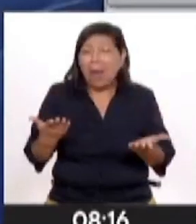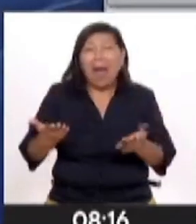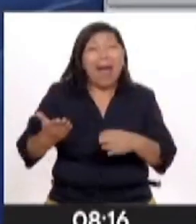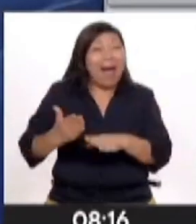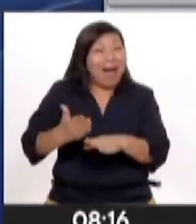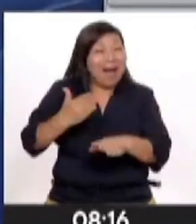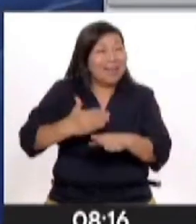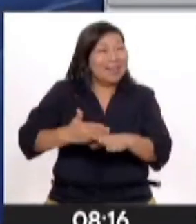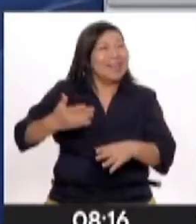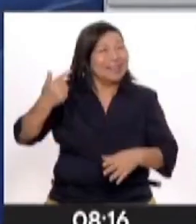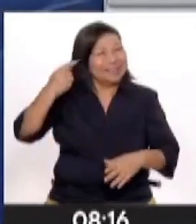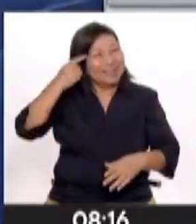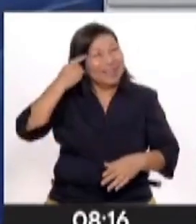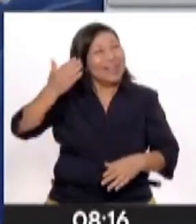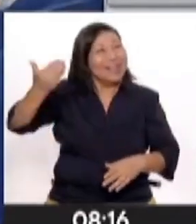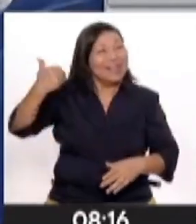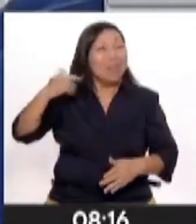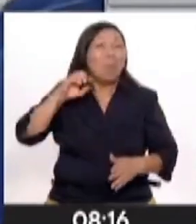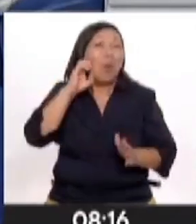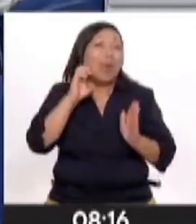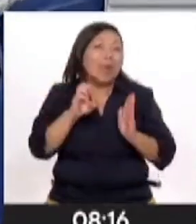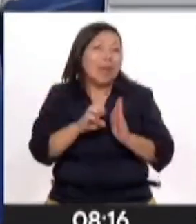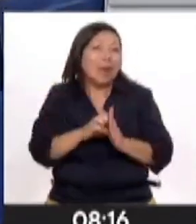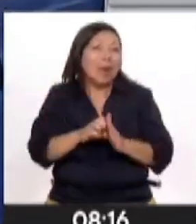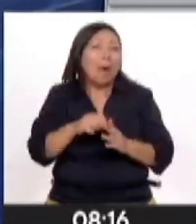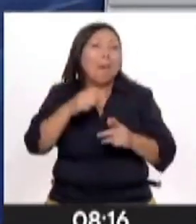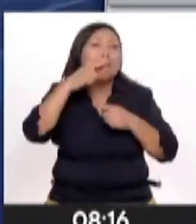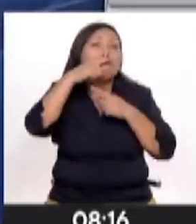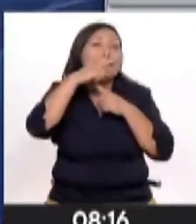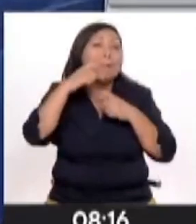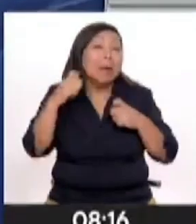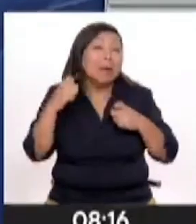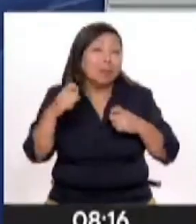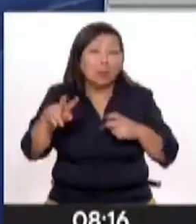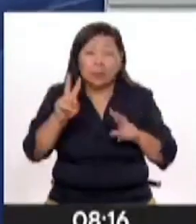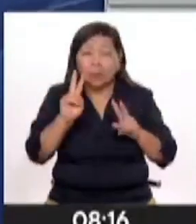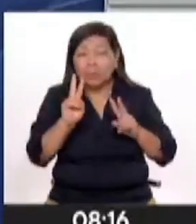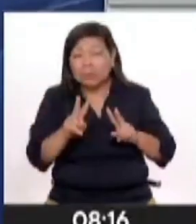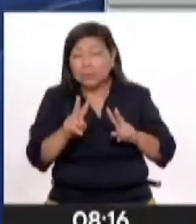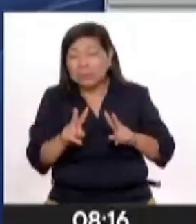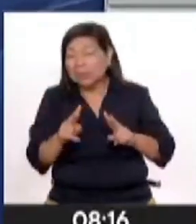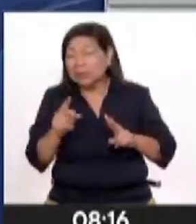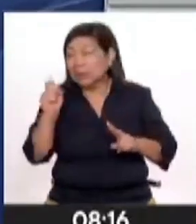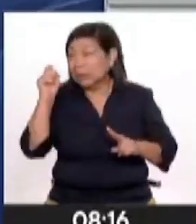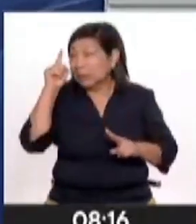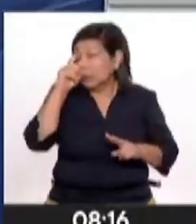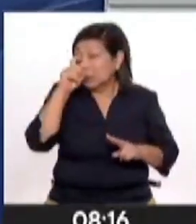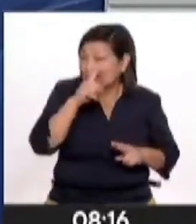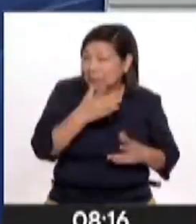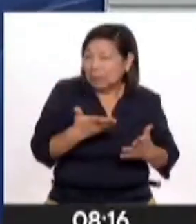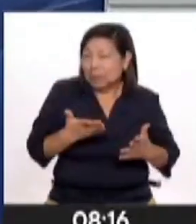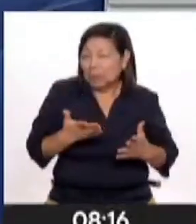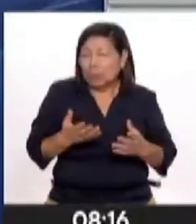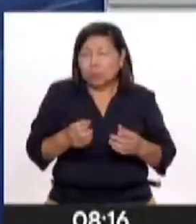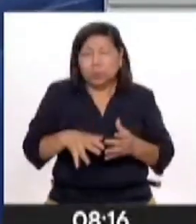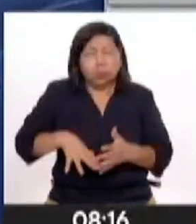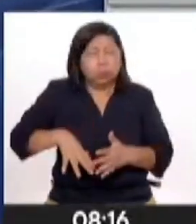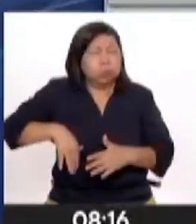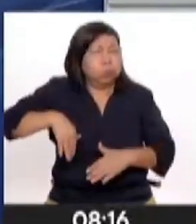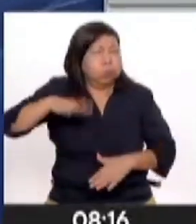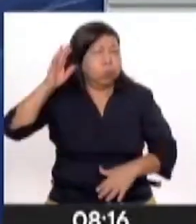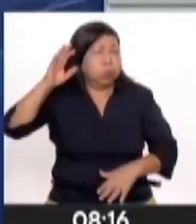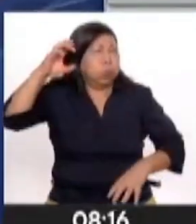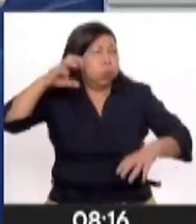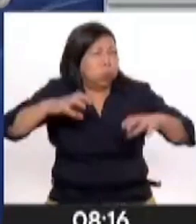eventos de lluvias que presentamos, por ejemplo, durante marzo, creo que todos vimos, incluso estuvimos al tanto de los acumulados muy altos que se